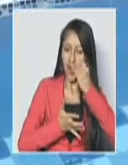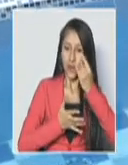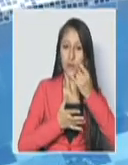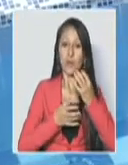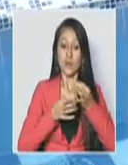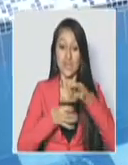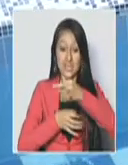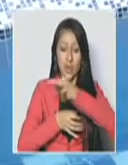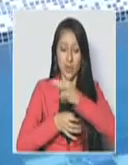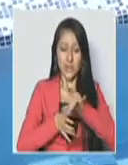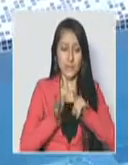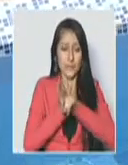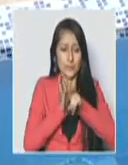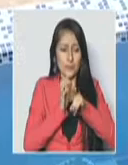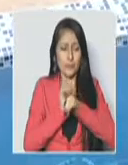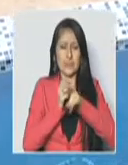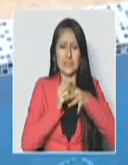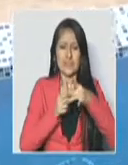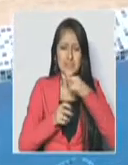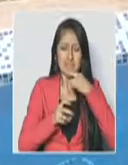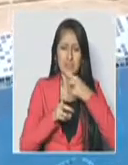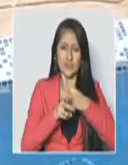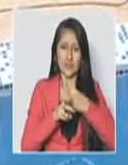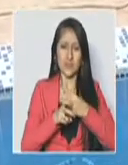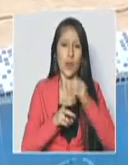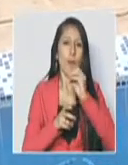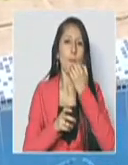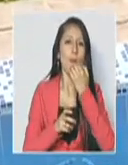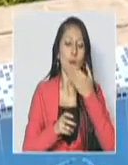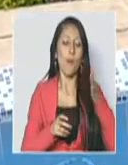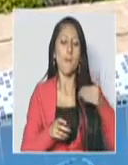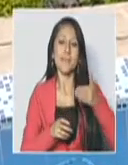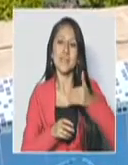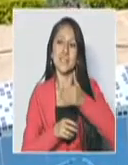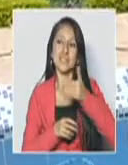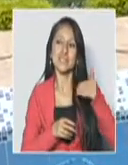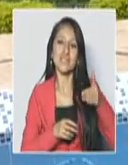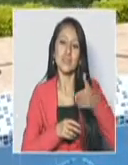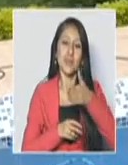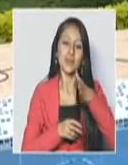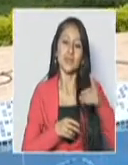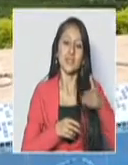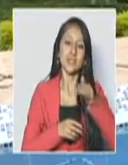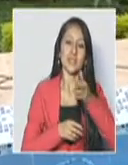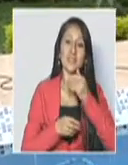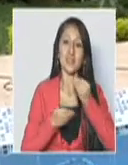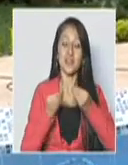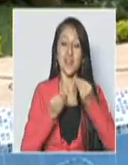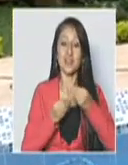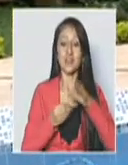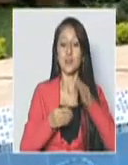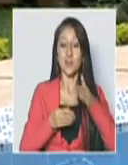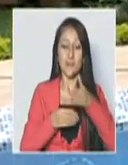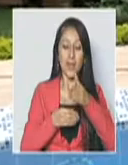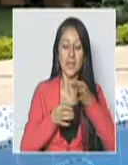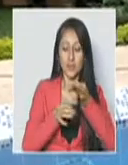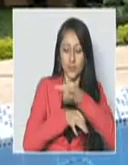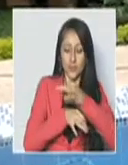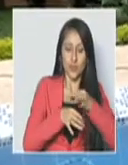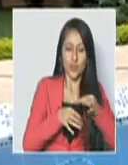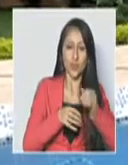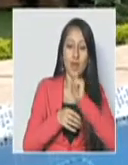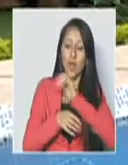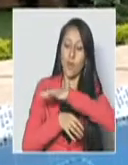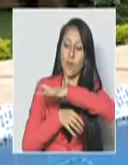dificultad para absorber o supongamos que esto estuviera lleno de peces y el agua se vuelve turbia los peces son las células y el agua es del